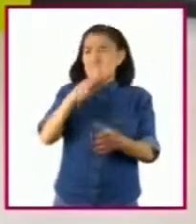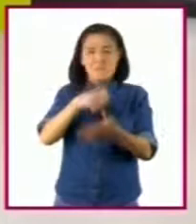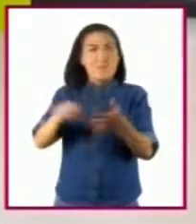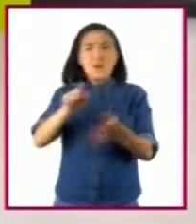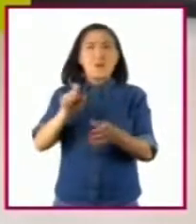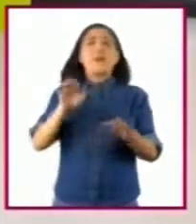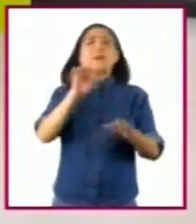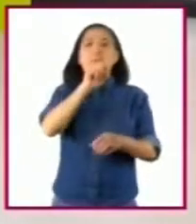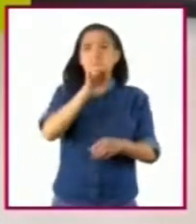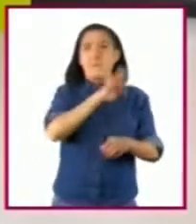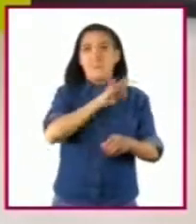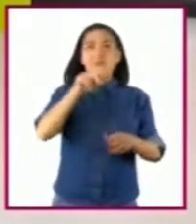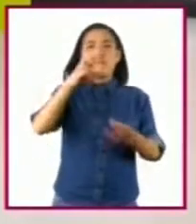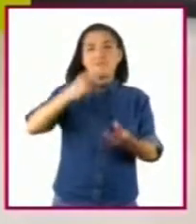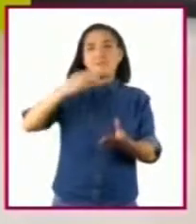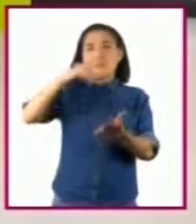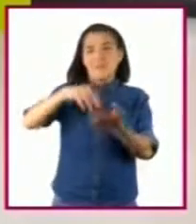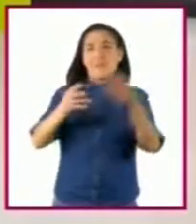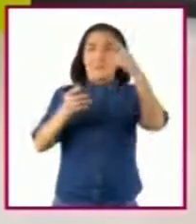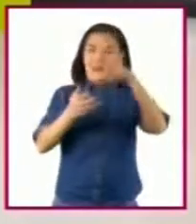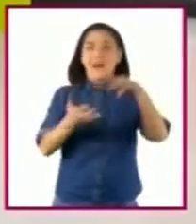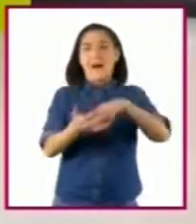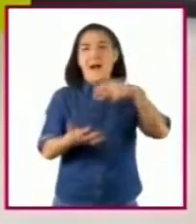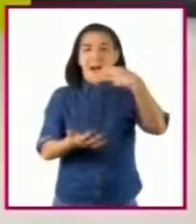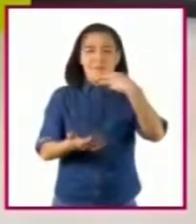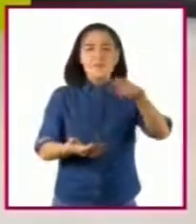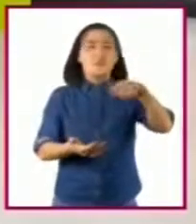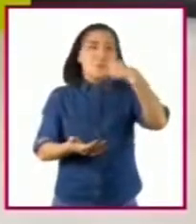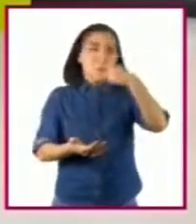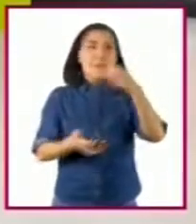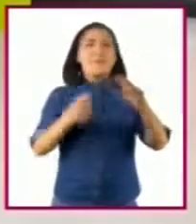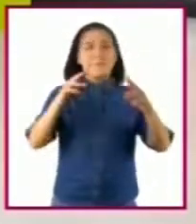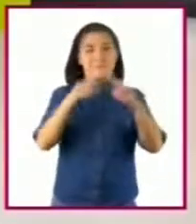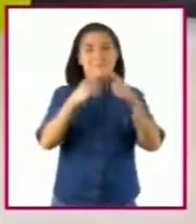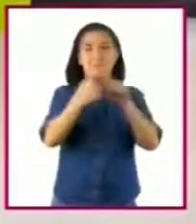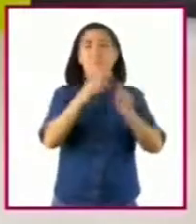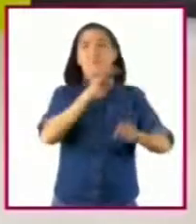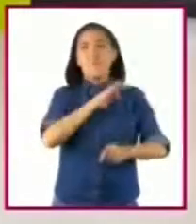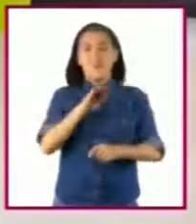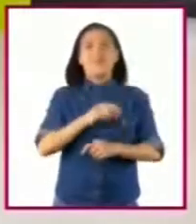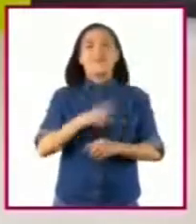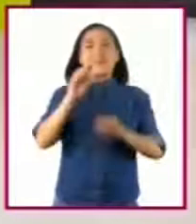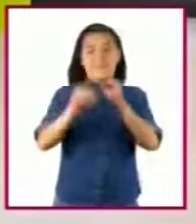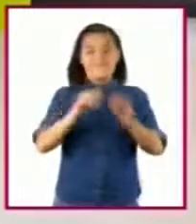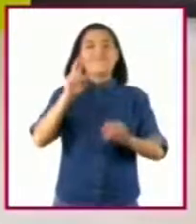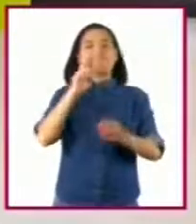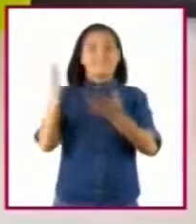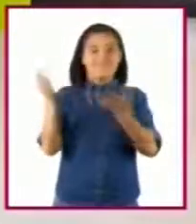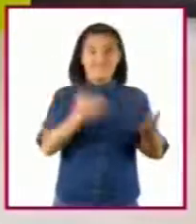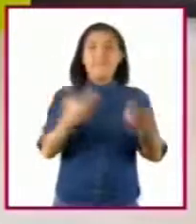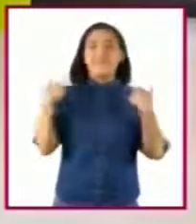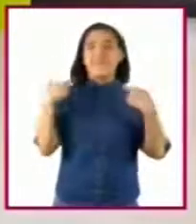cubiertos o tenedores que tengan en casa. Vamos a hacer la instalación. Adelante, maestro.